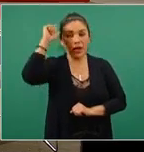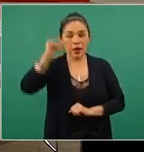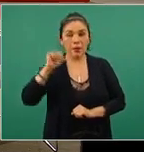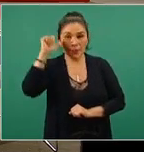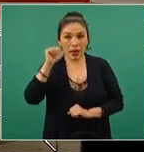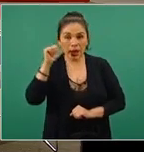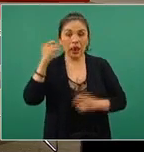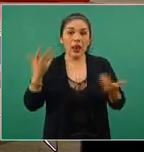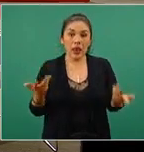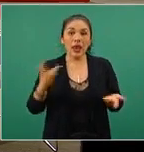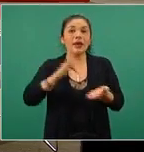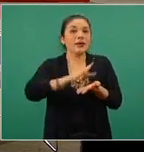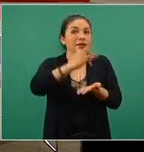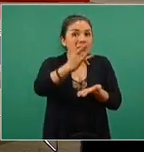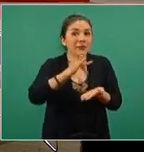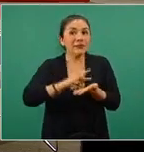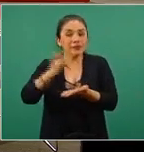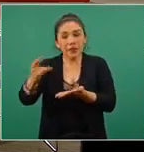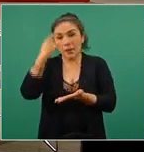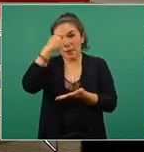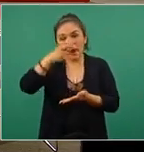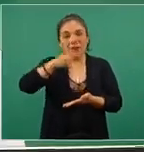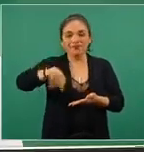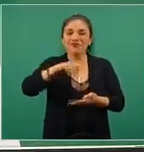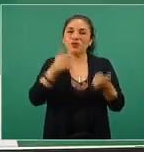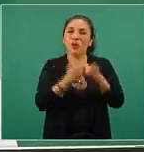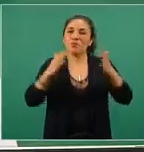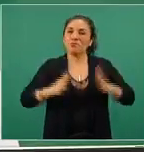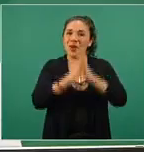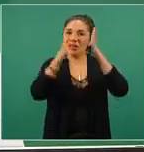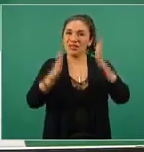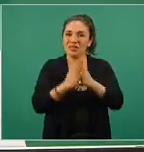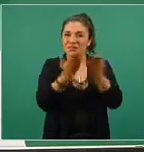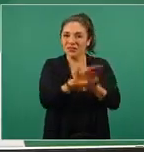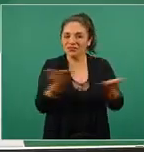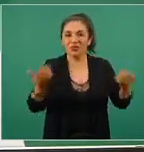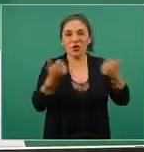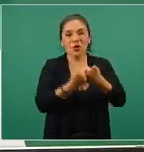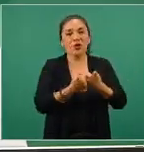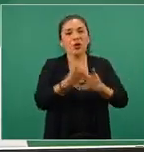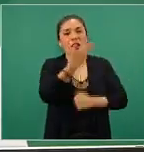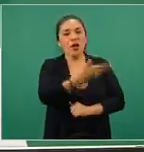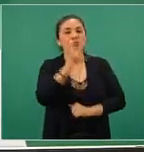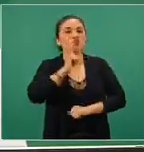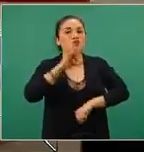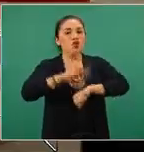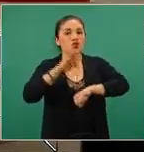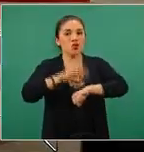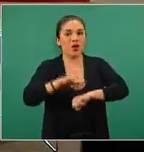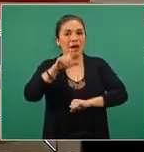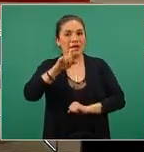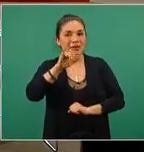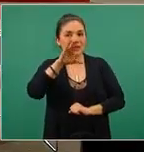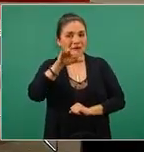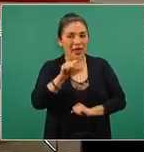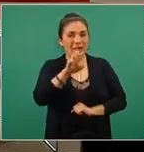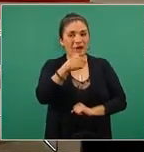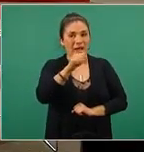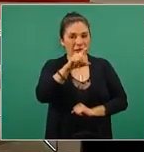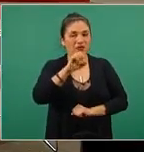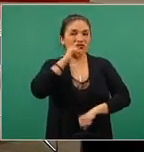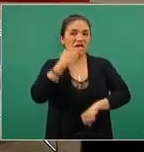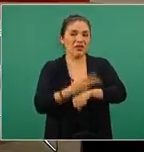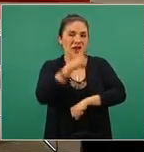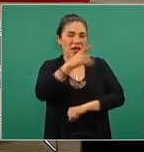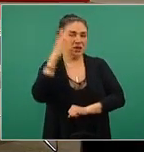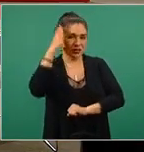abril. Agradezco personalmente la participación tanto de la doctora Leticia Delgado, secretaria de Salud